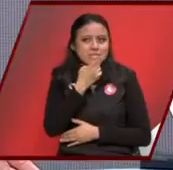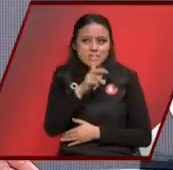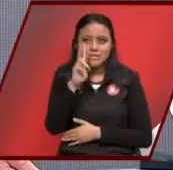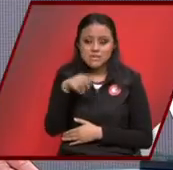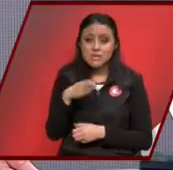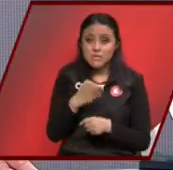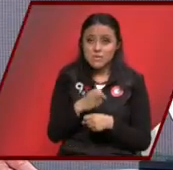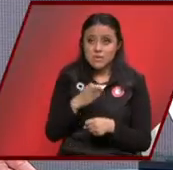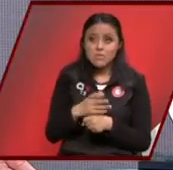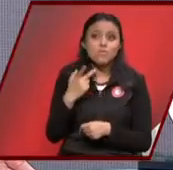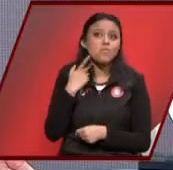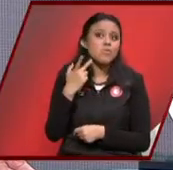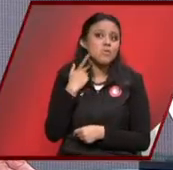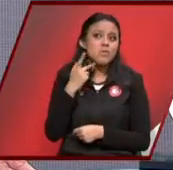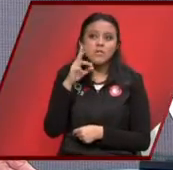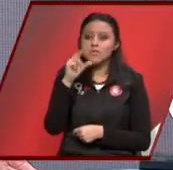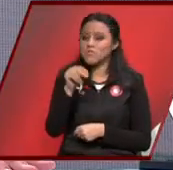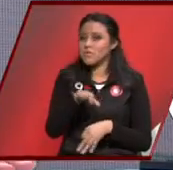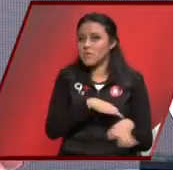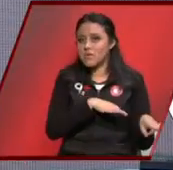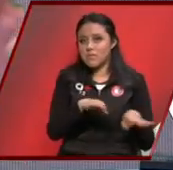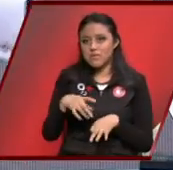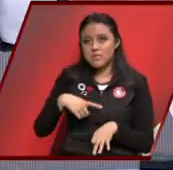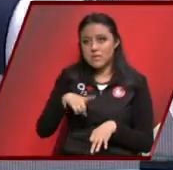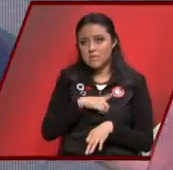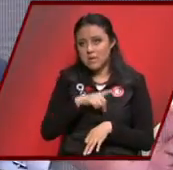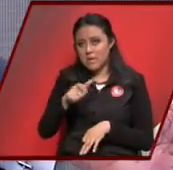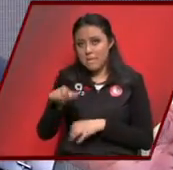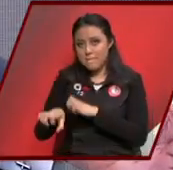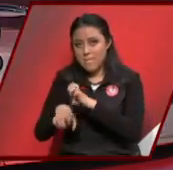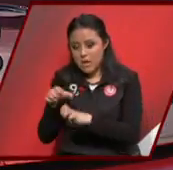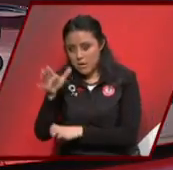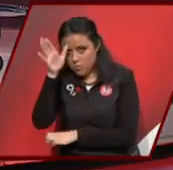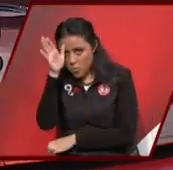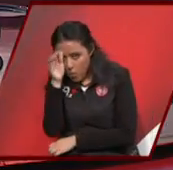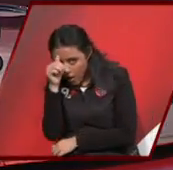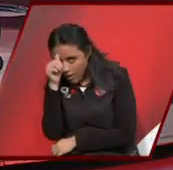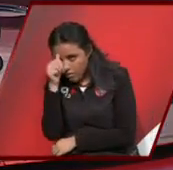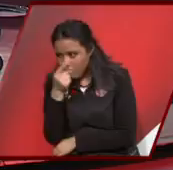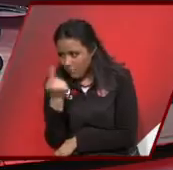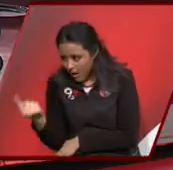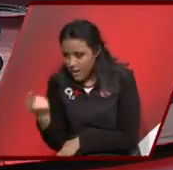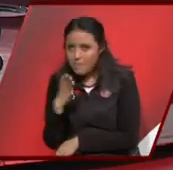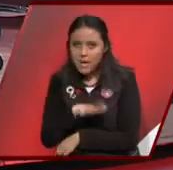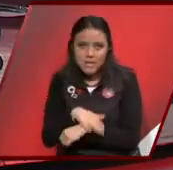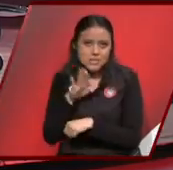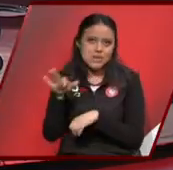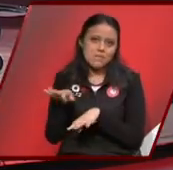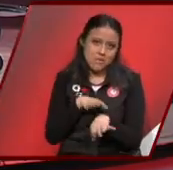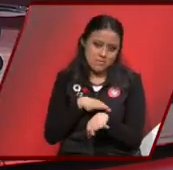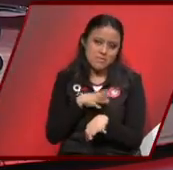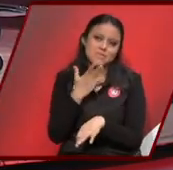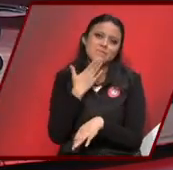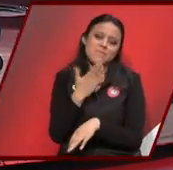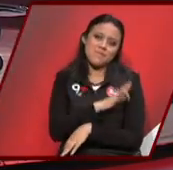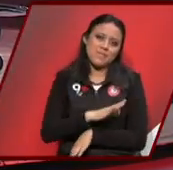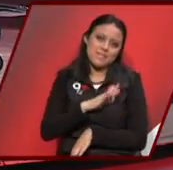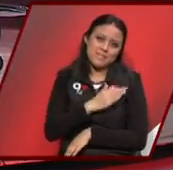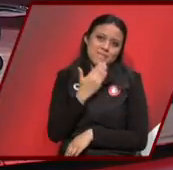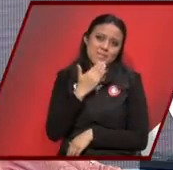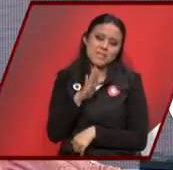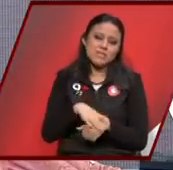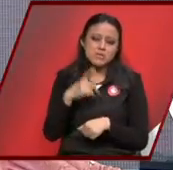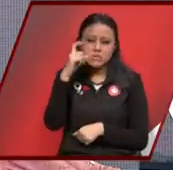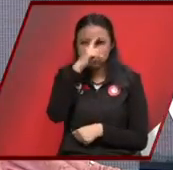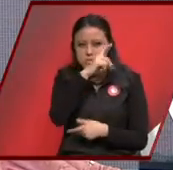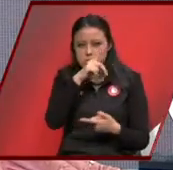diga que los políticos no hacen los empleos. Tienen que pactar con el que genera empleos. Así es. Y eso se lo festejo. Eso va a ser una chamba tremenda para